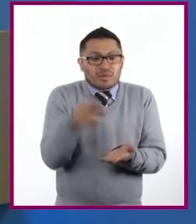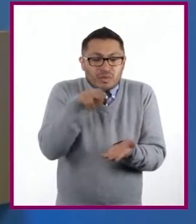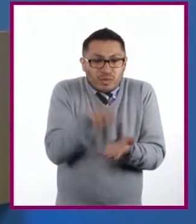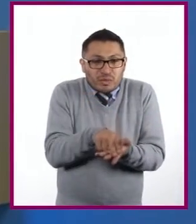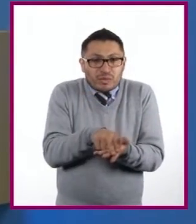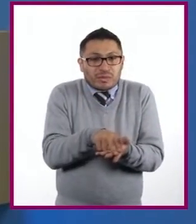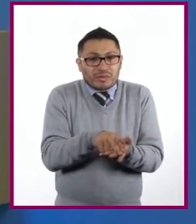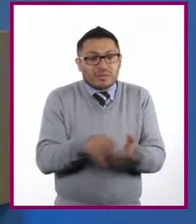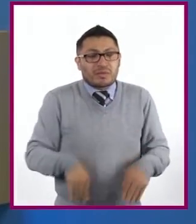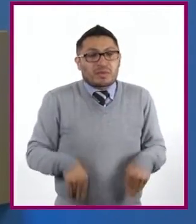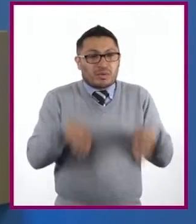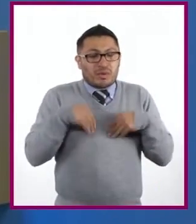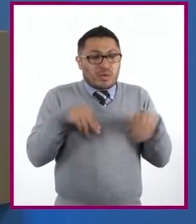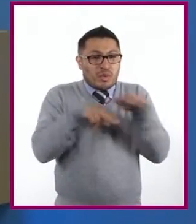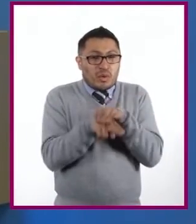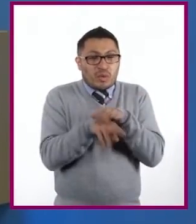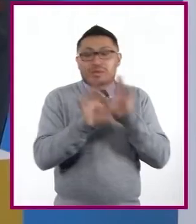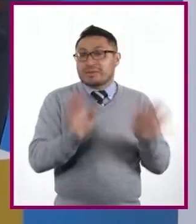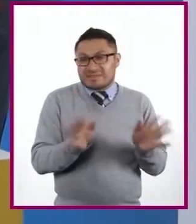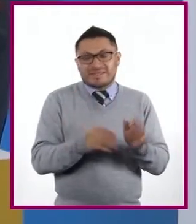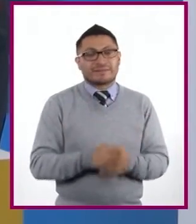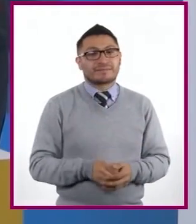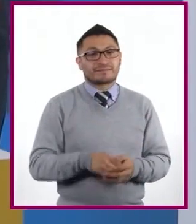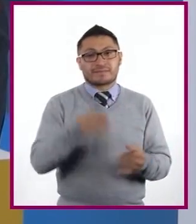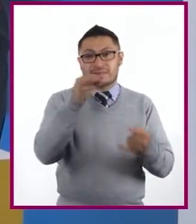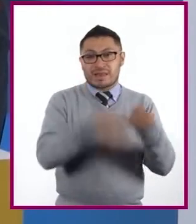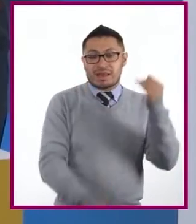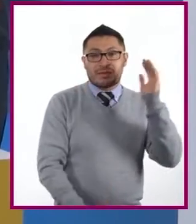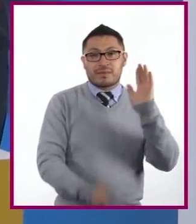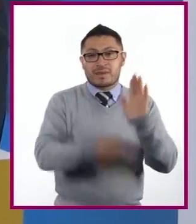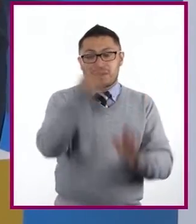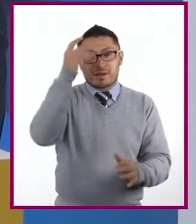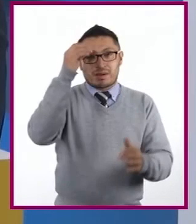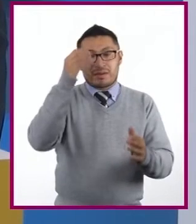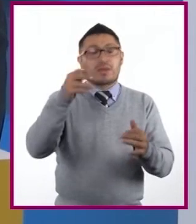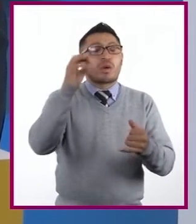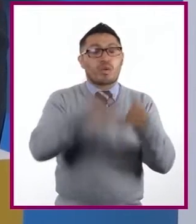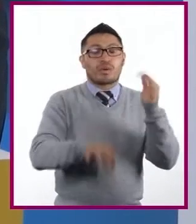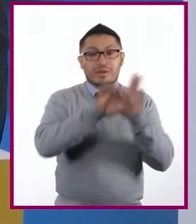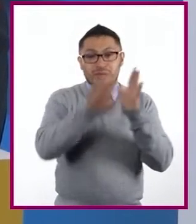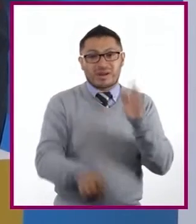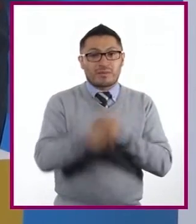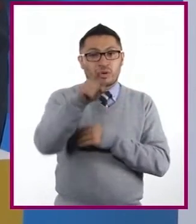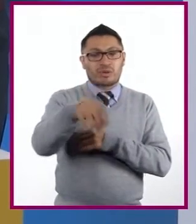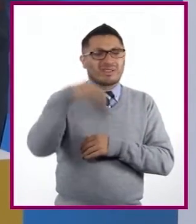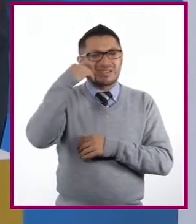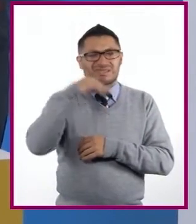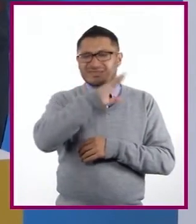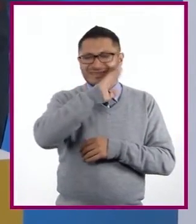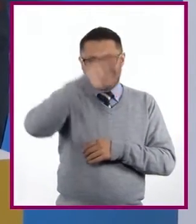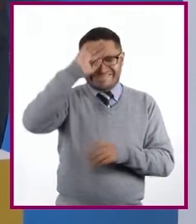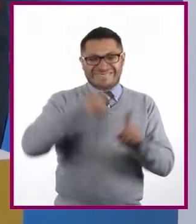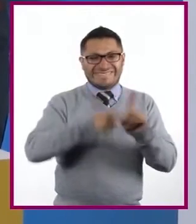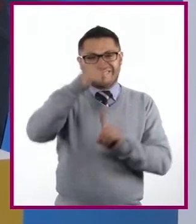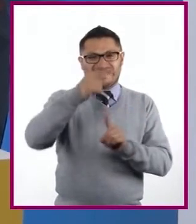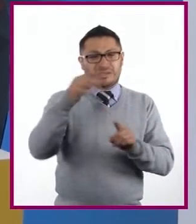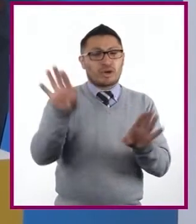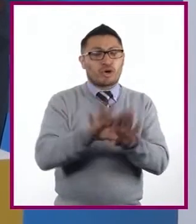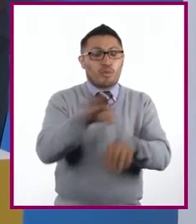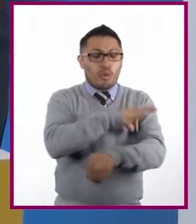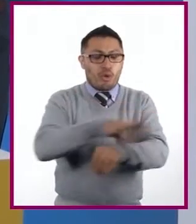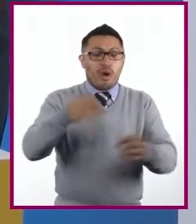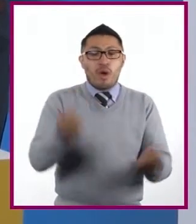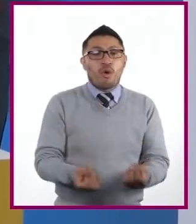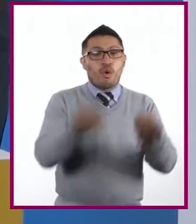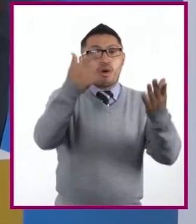contacto. Último ejemplo, cuando te da fiebre, ¿cómo mides cuántos grados centígrados te subió la